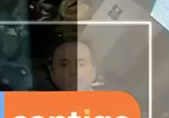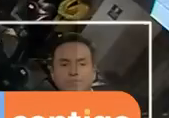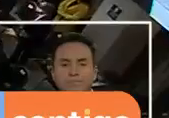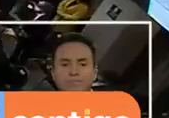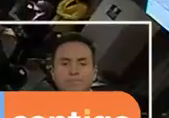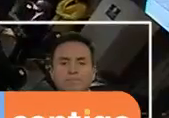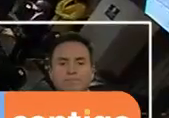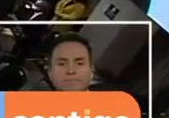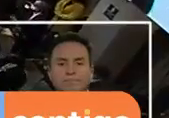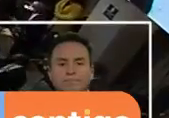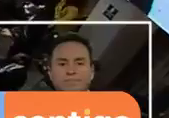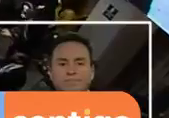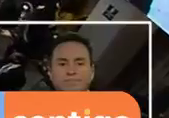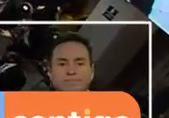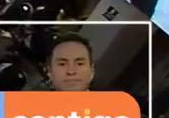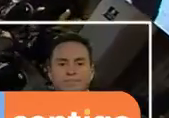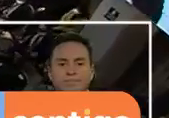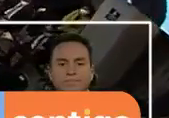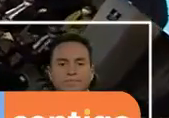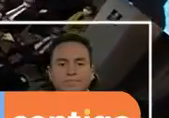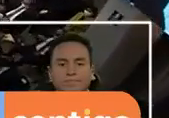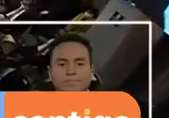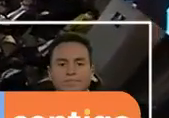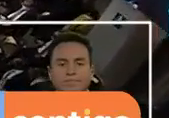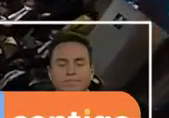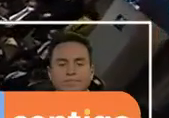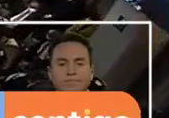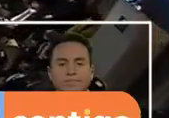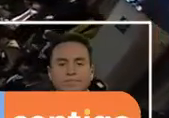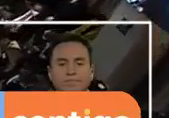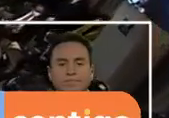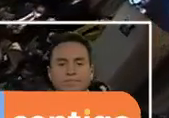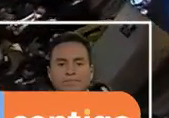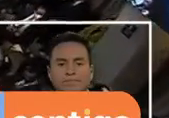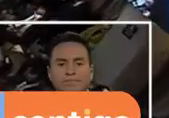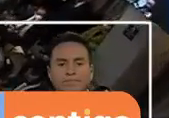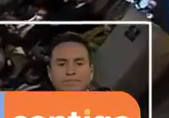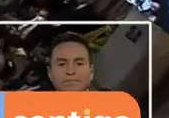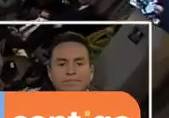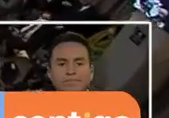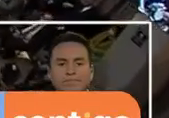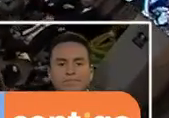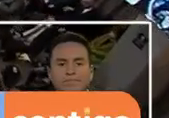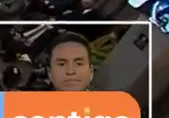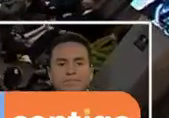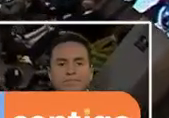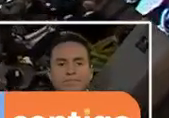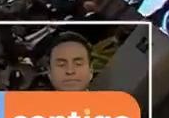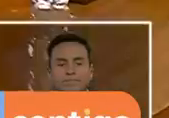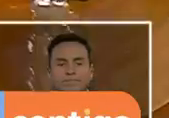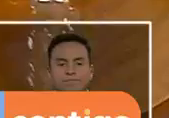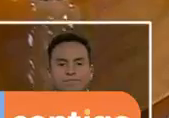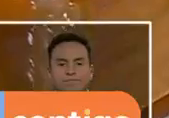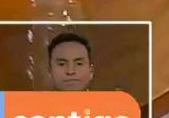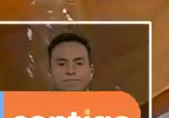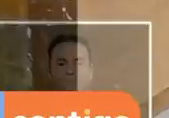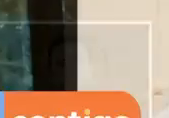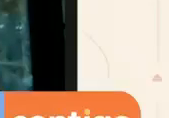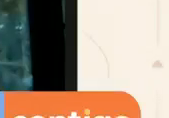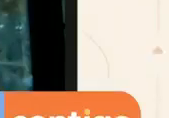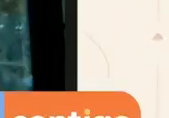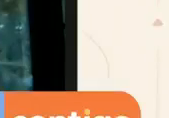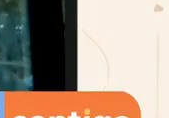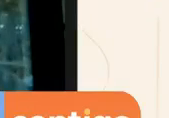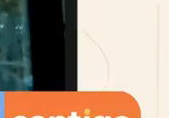el plano general, digo yo. Ahí, ese plano, digamos... Mucha gente piensa que el mago estaba ese día acá en los controles, pero eso... Oye, no